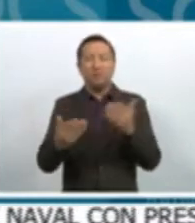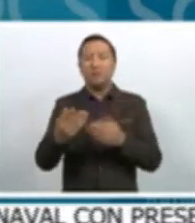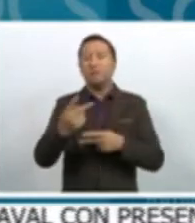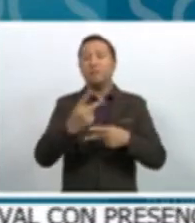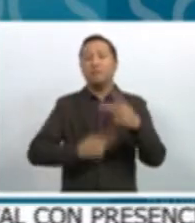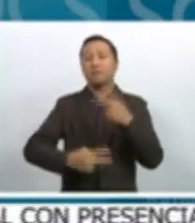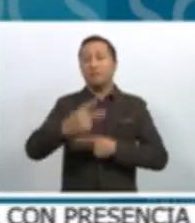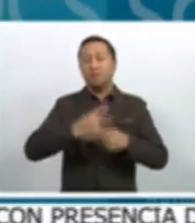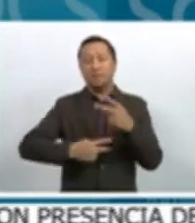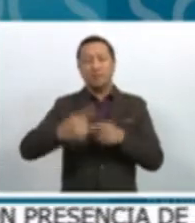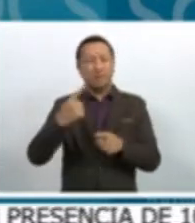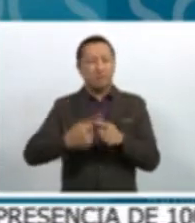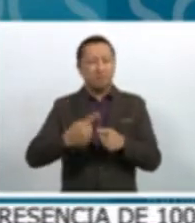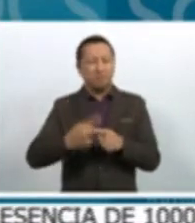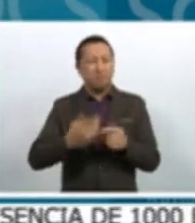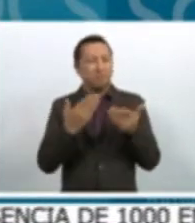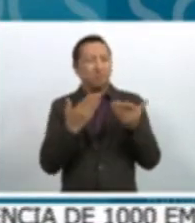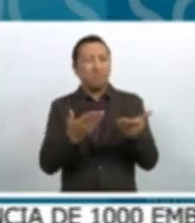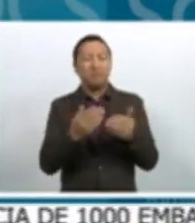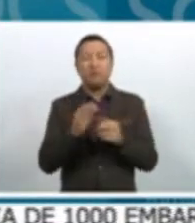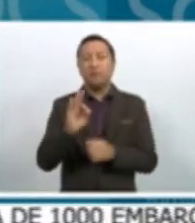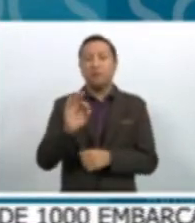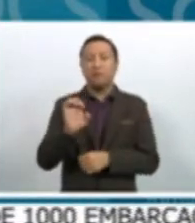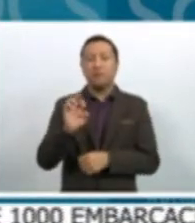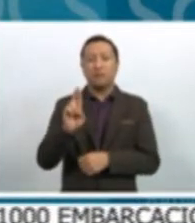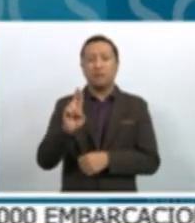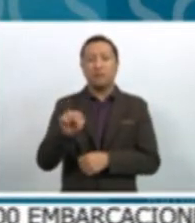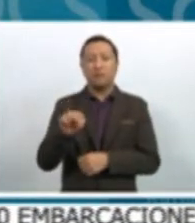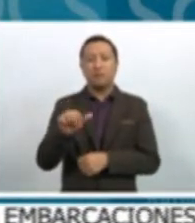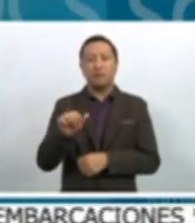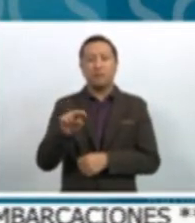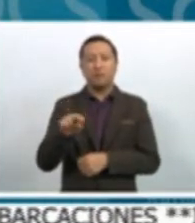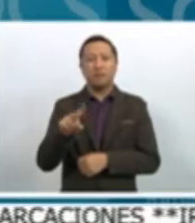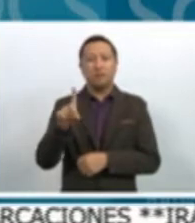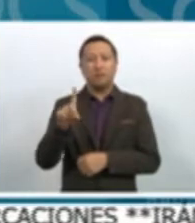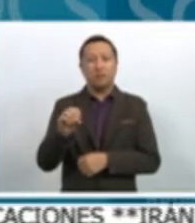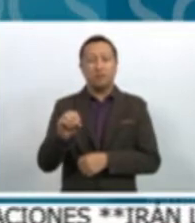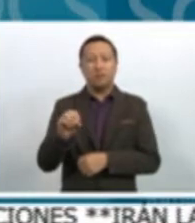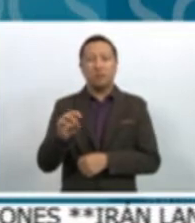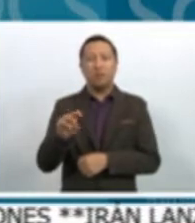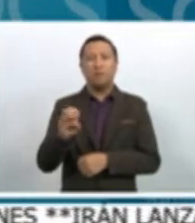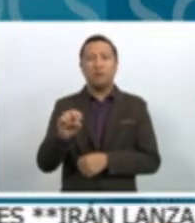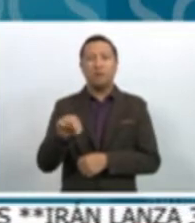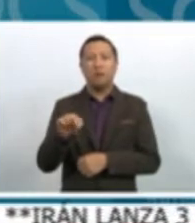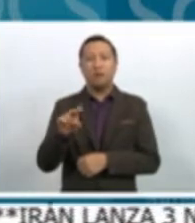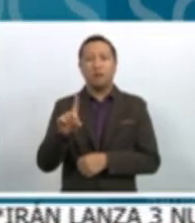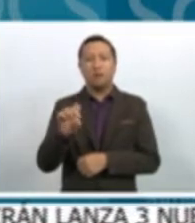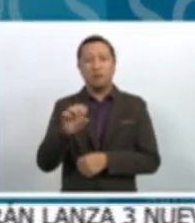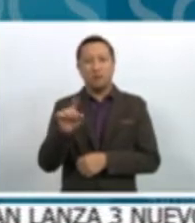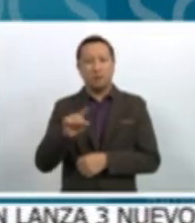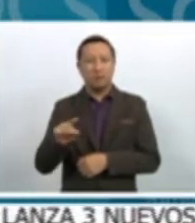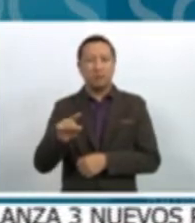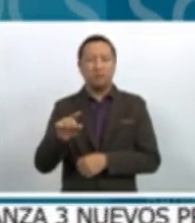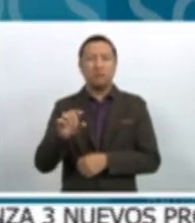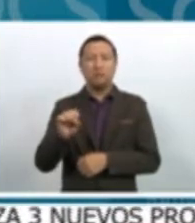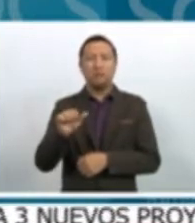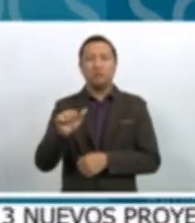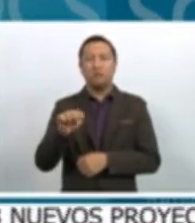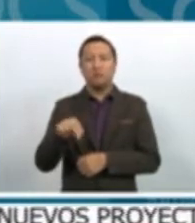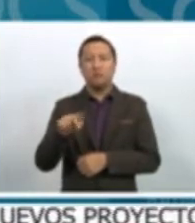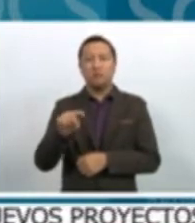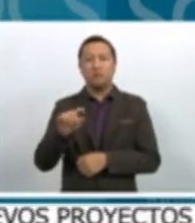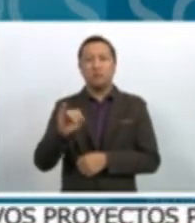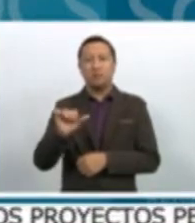grata presencia en el estudio de Fernando Méndez Santiago, él es director del Instituto quintanarroense de la juventud. Y hoy trae